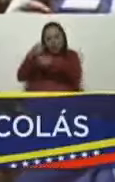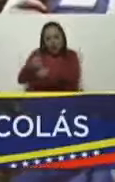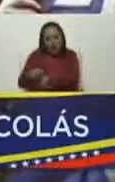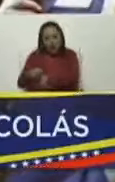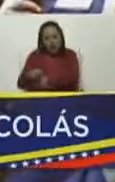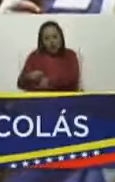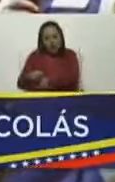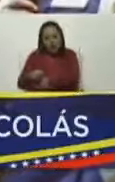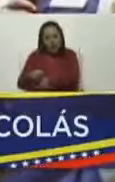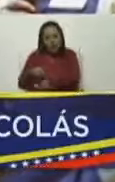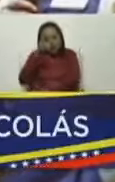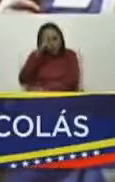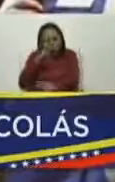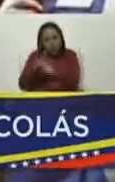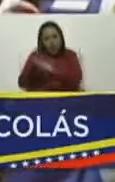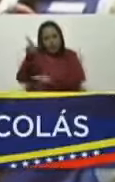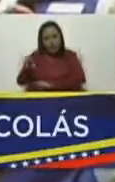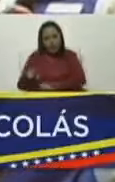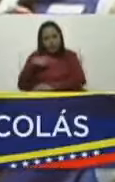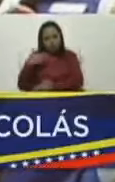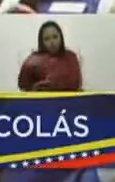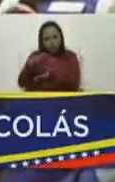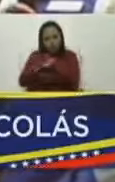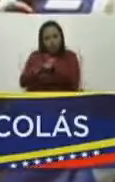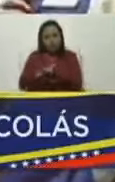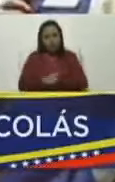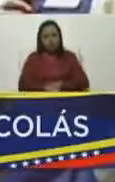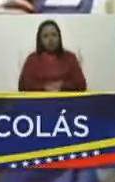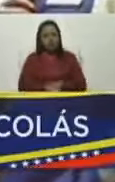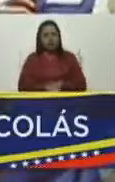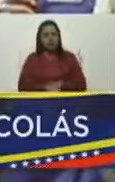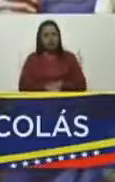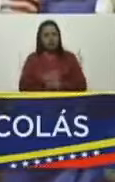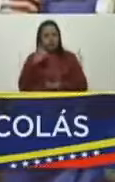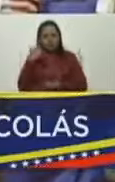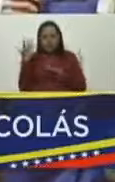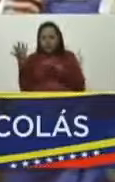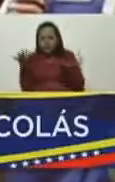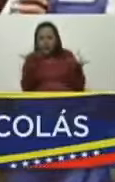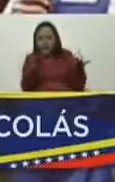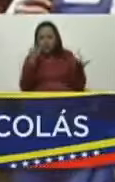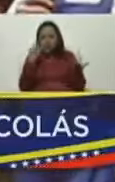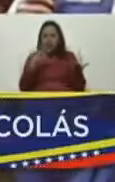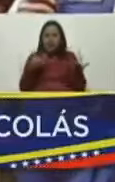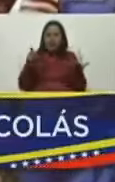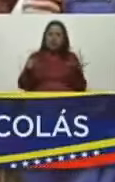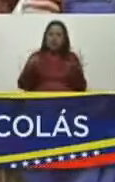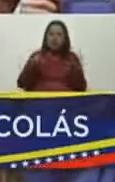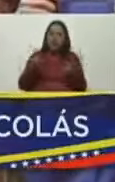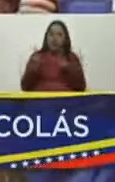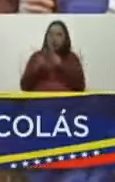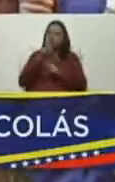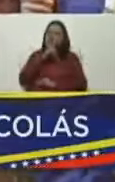al deudo. Y fíjense ustedes, qué belleza. ¿Tú reconoces el nombre de cada